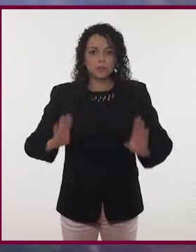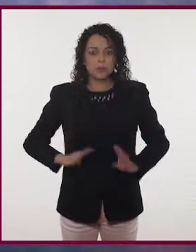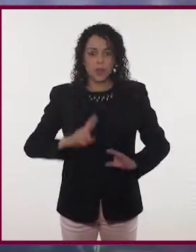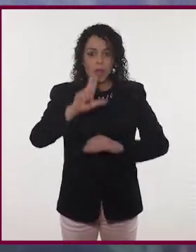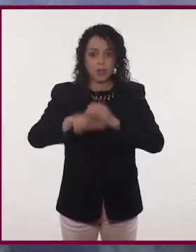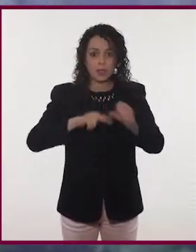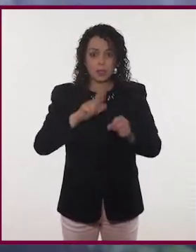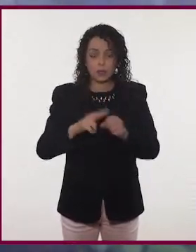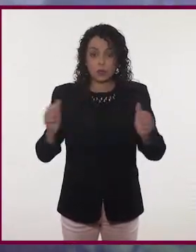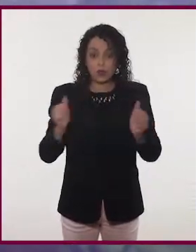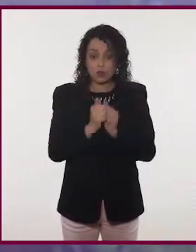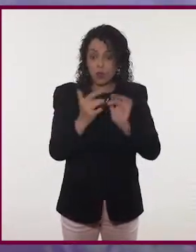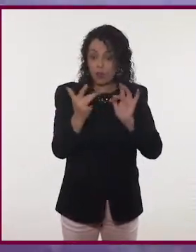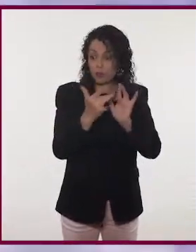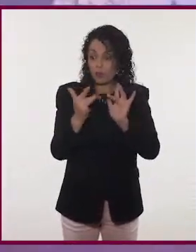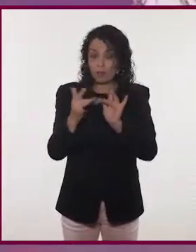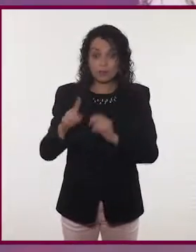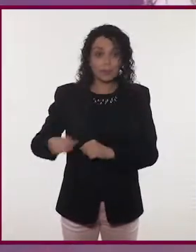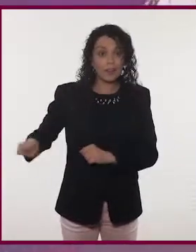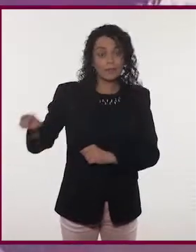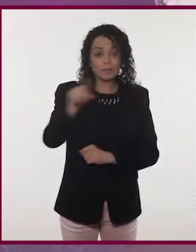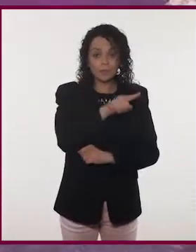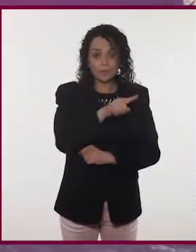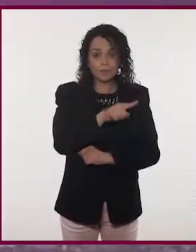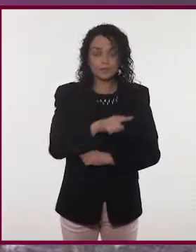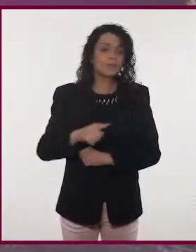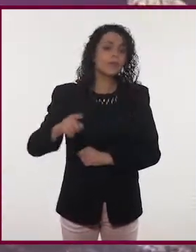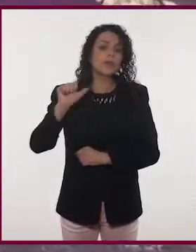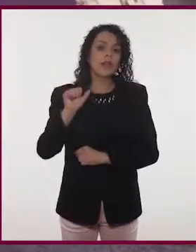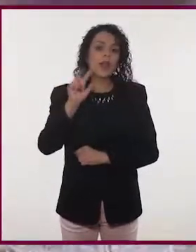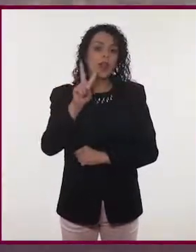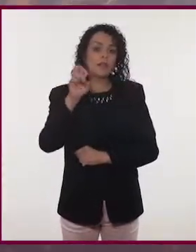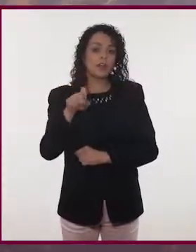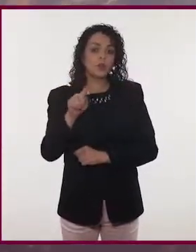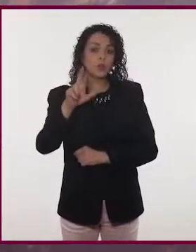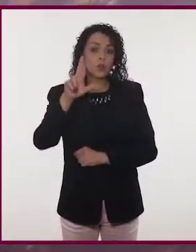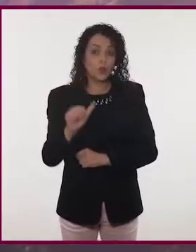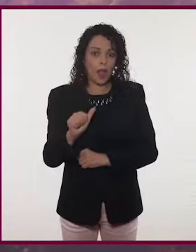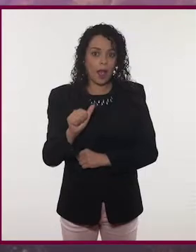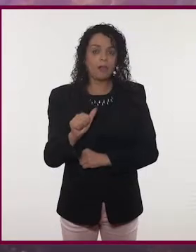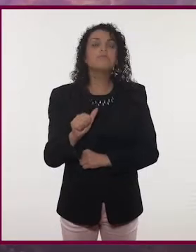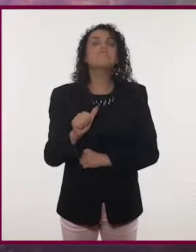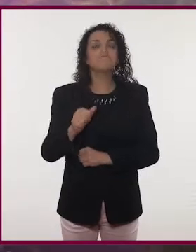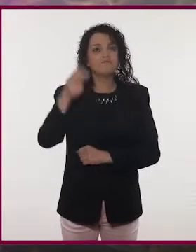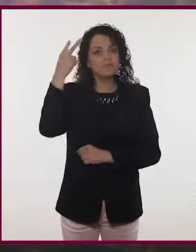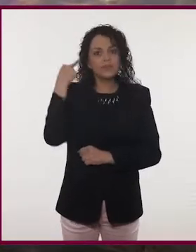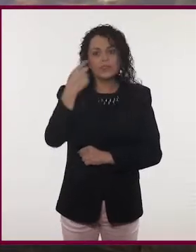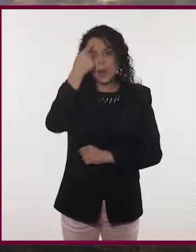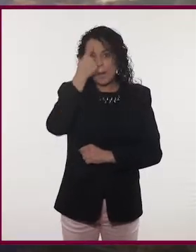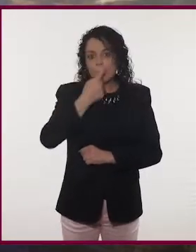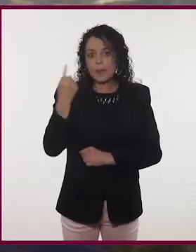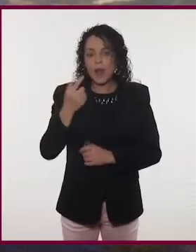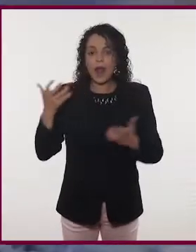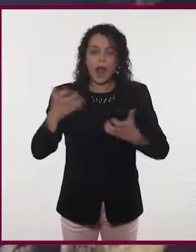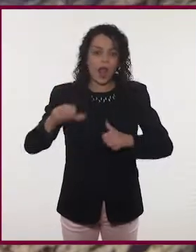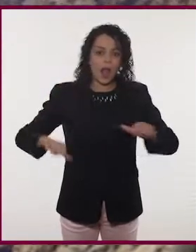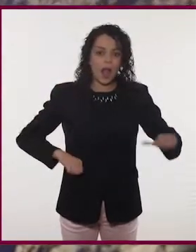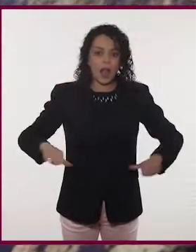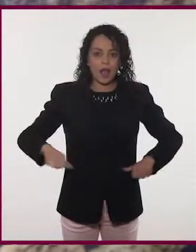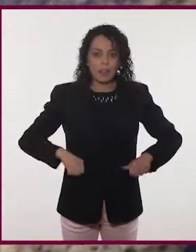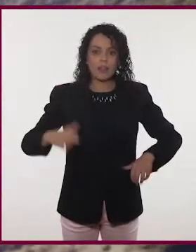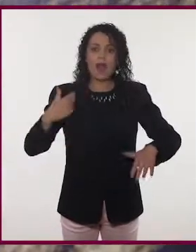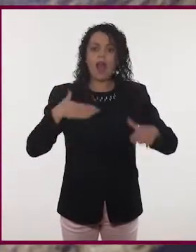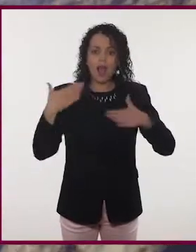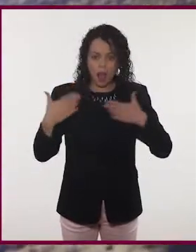del contacto con la misma. Turismo de aventura: viajes que tienen como fin realizar actividades